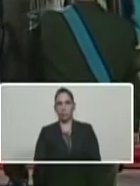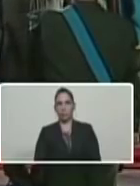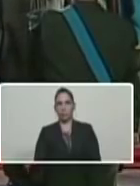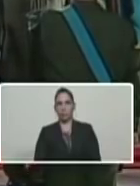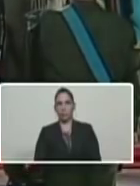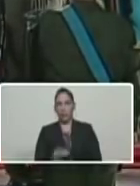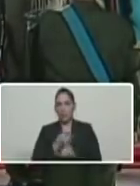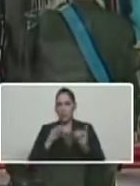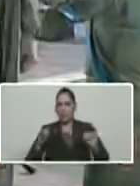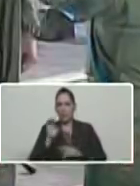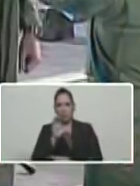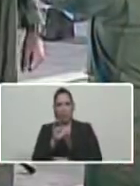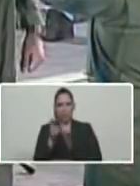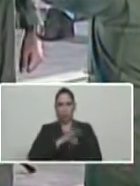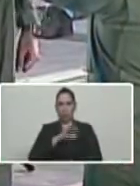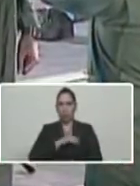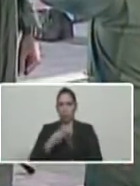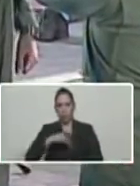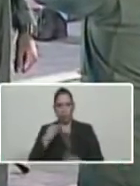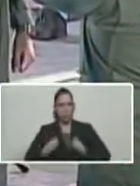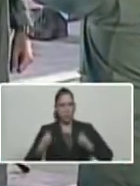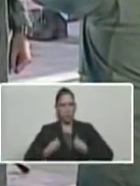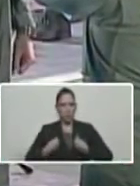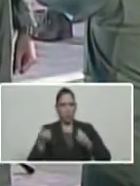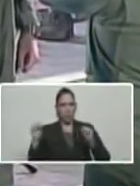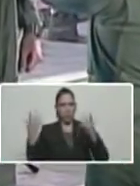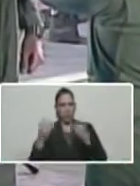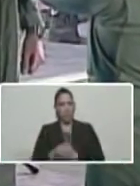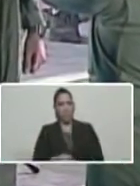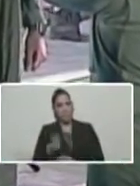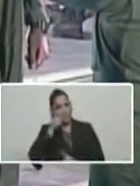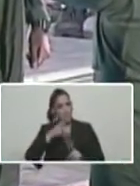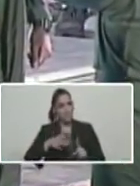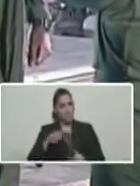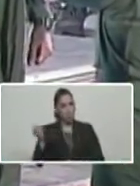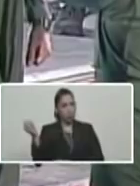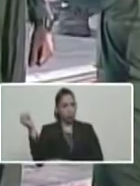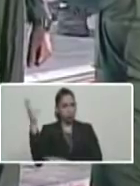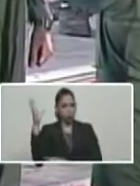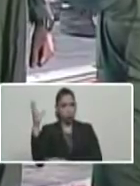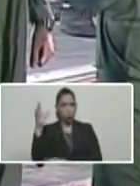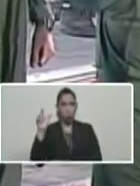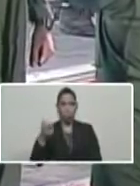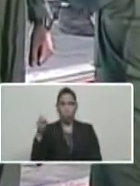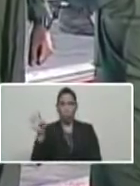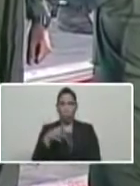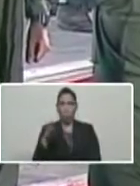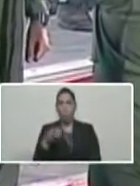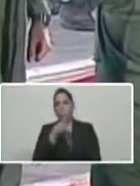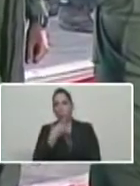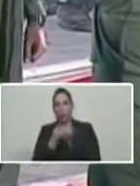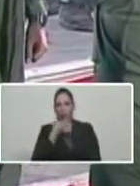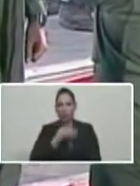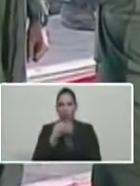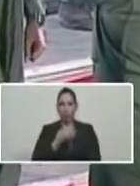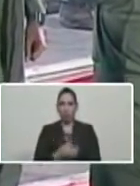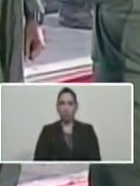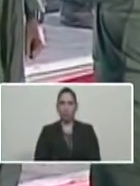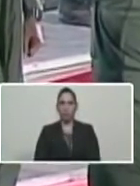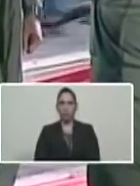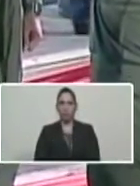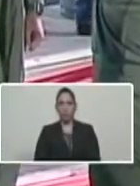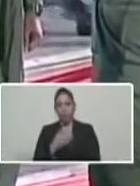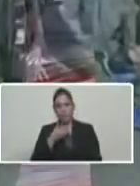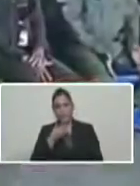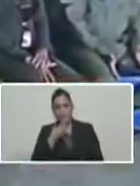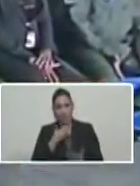Y patria socialista. Viviremos y venceremos. El sol de Venezuela nace en el Esequibo. Nace en el Esequibo. Buenas tardes, mi comandante en jefe. Buenas tardes. Permiso